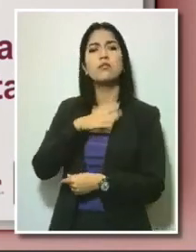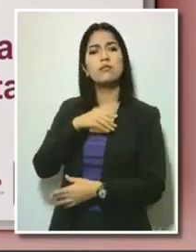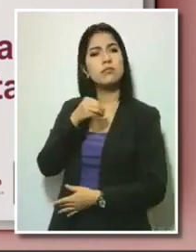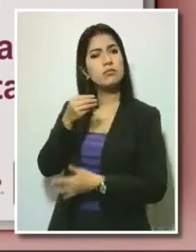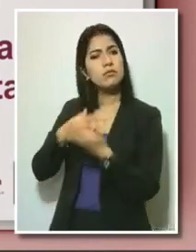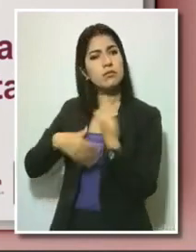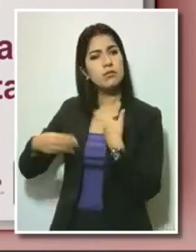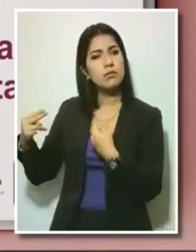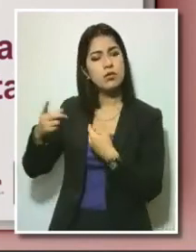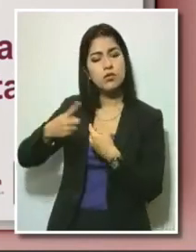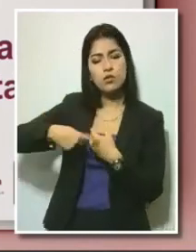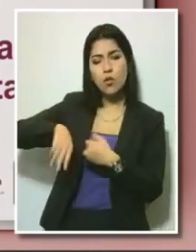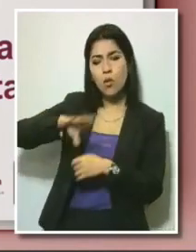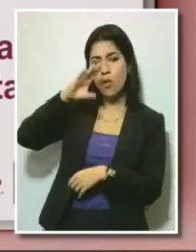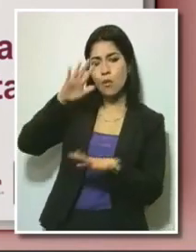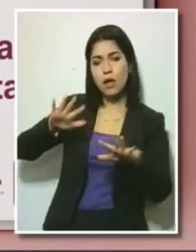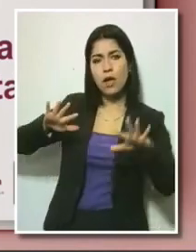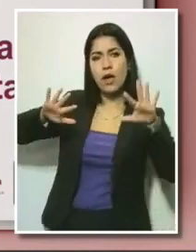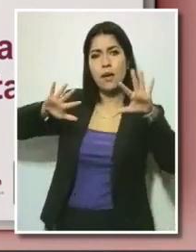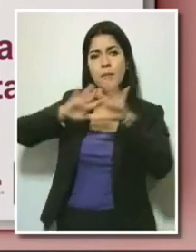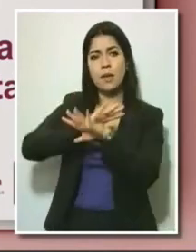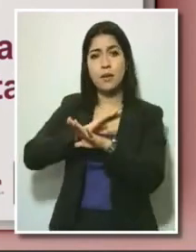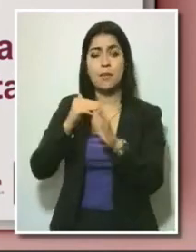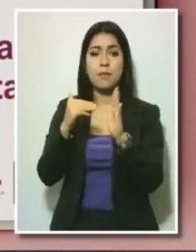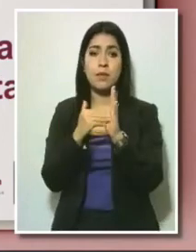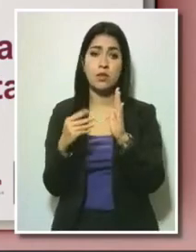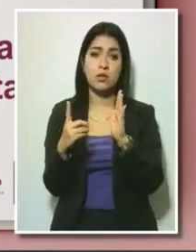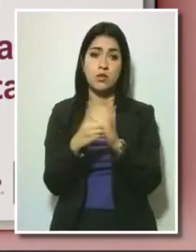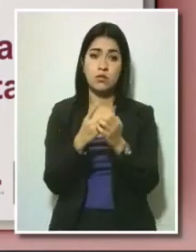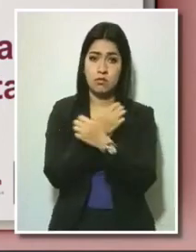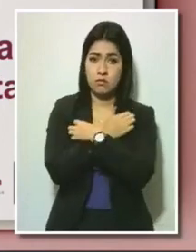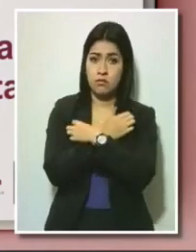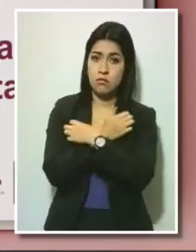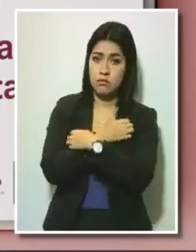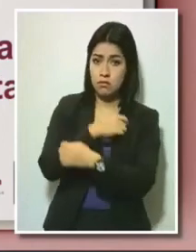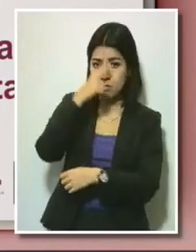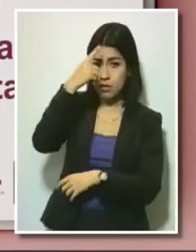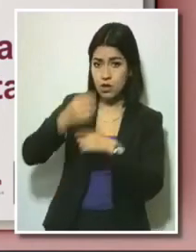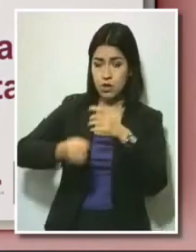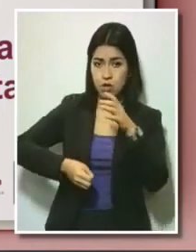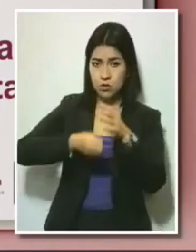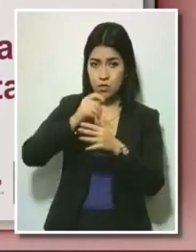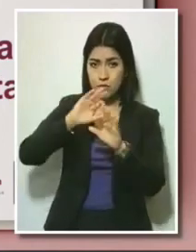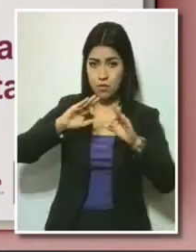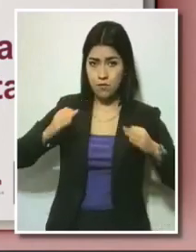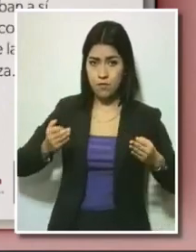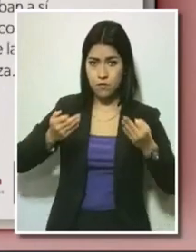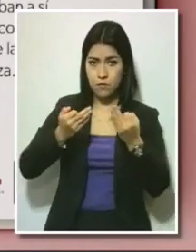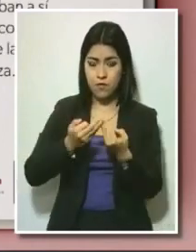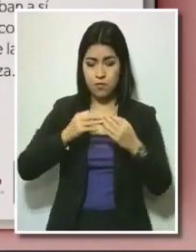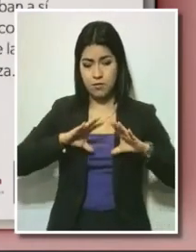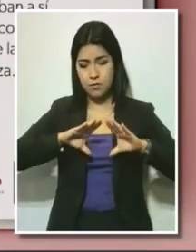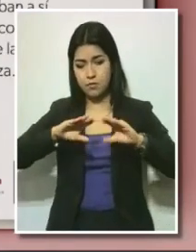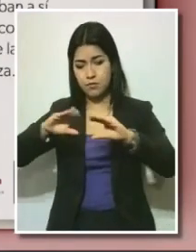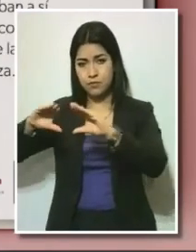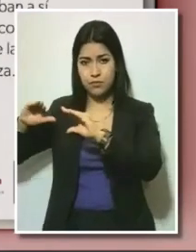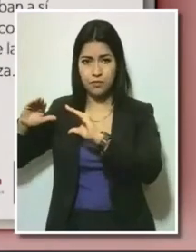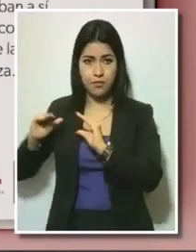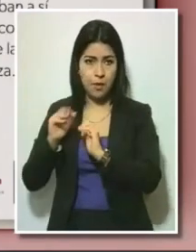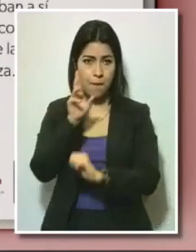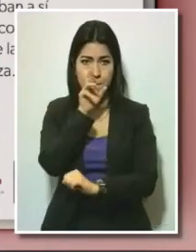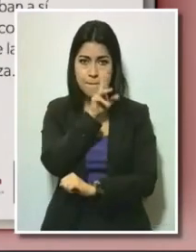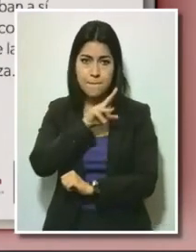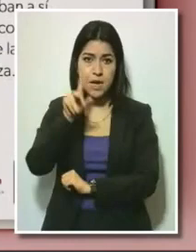que repensar un modelo educativo con base a una nueva realidad y a un nuevo contexto mundial. Adelante. Lo